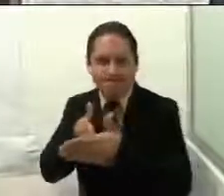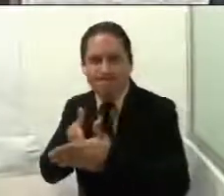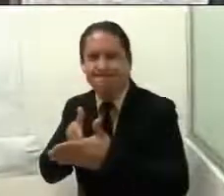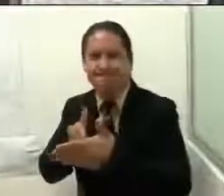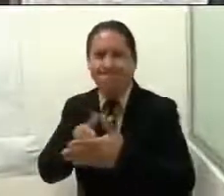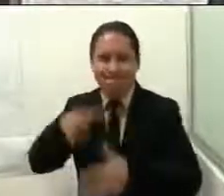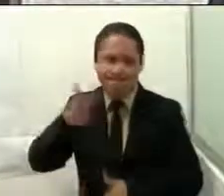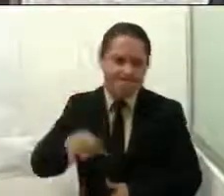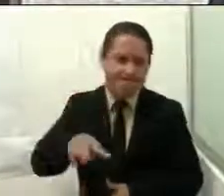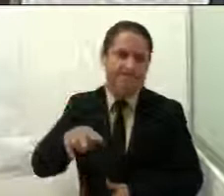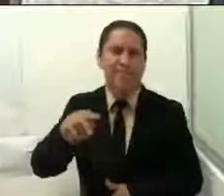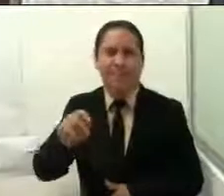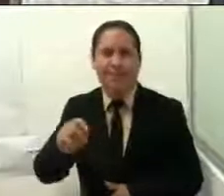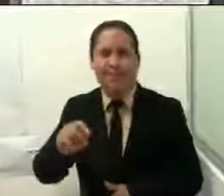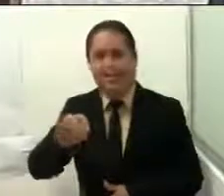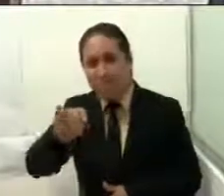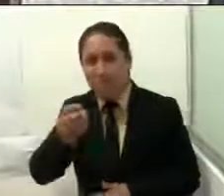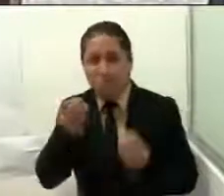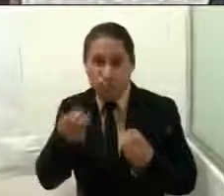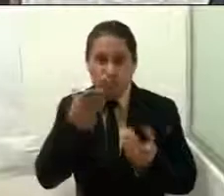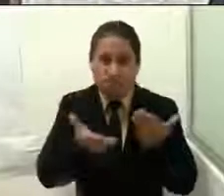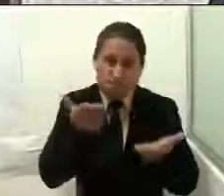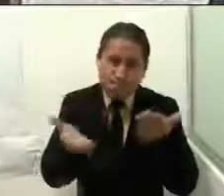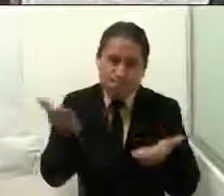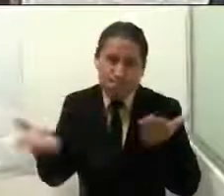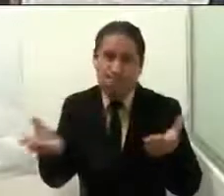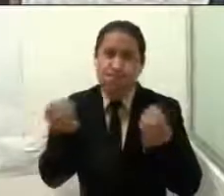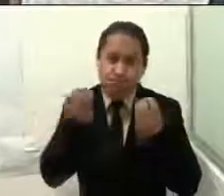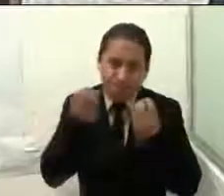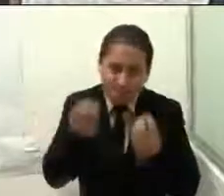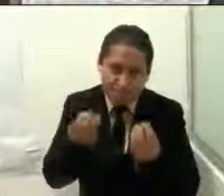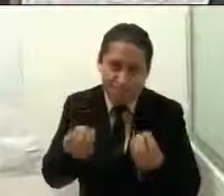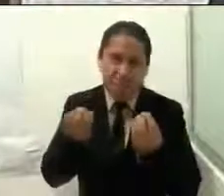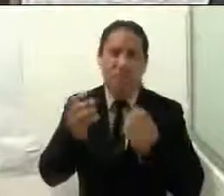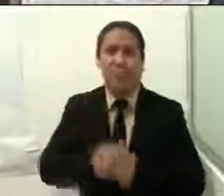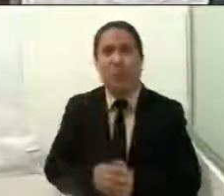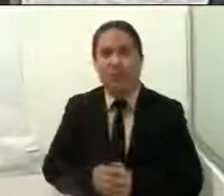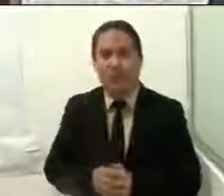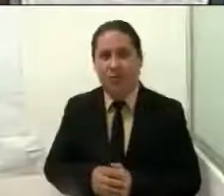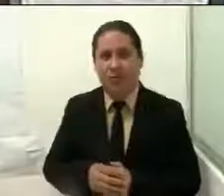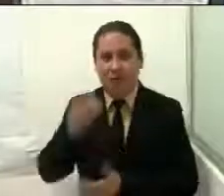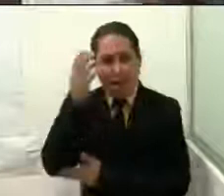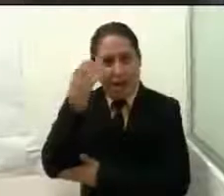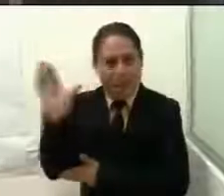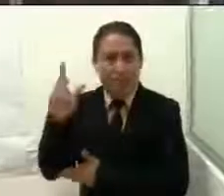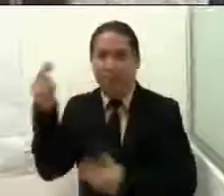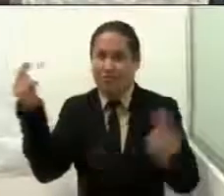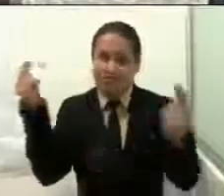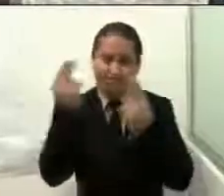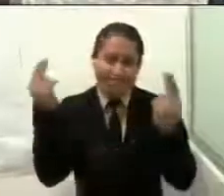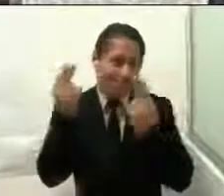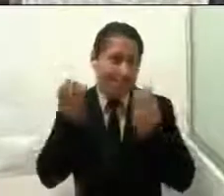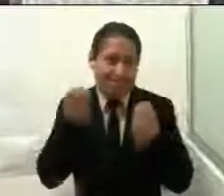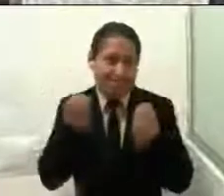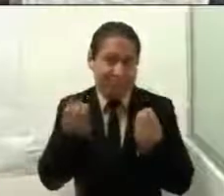una mayor demanda de la población sea sobre todo del sector del campo y